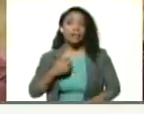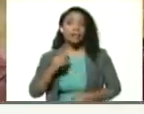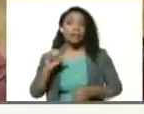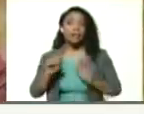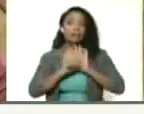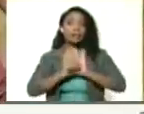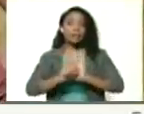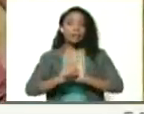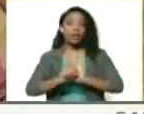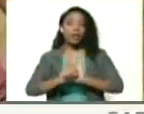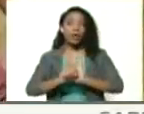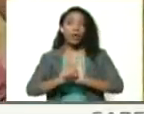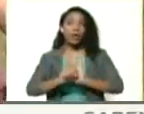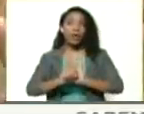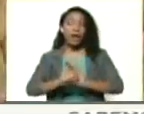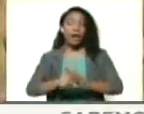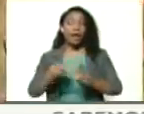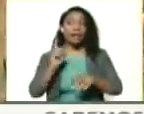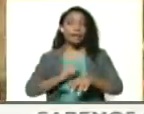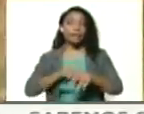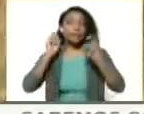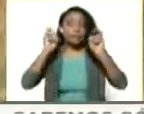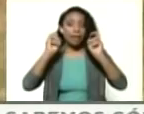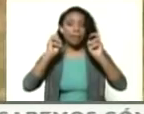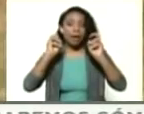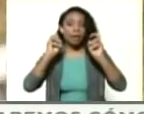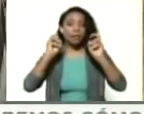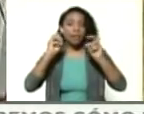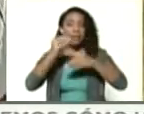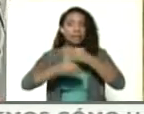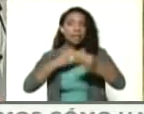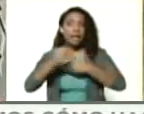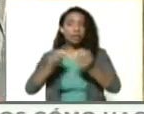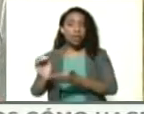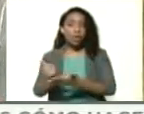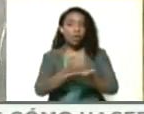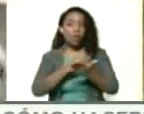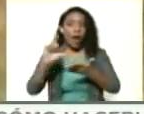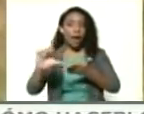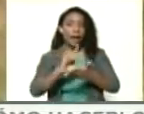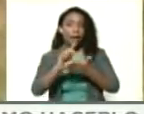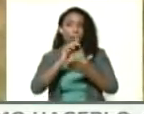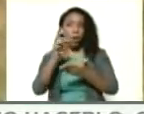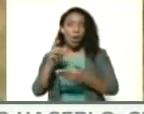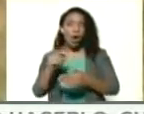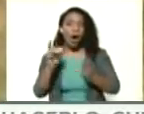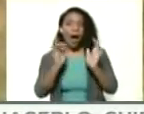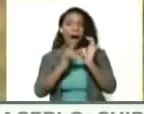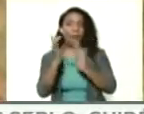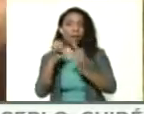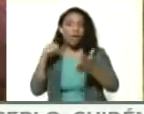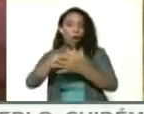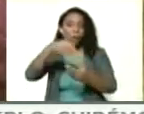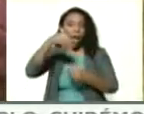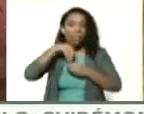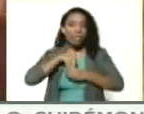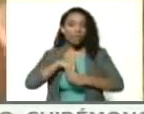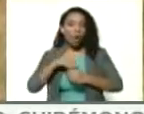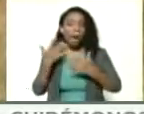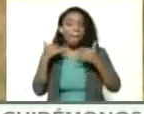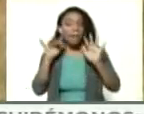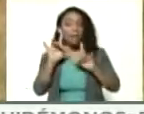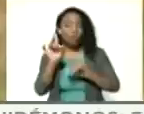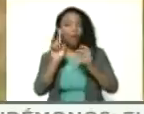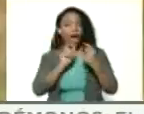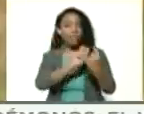simbolizar en el hecho insólito recogido en el libro Abril Golpe Adentro, a partir de una